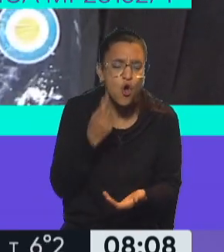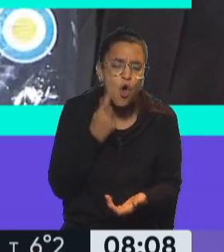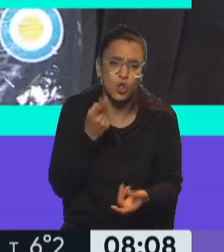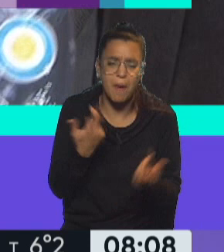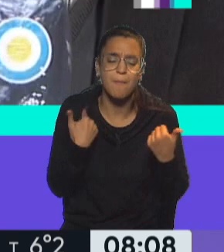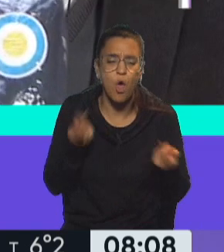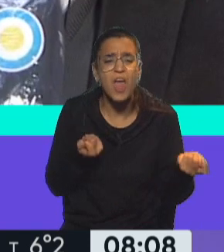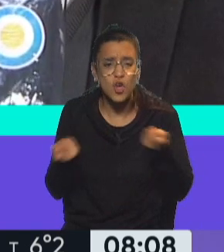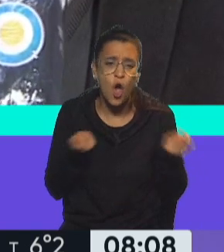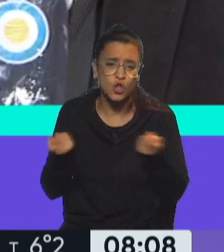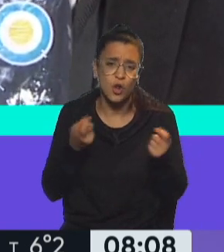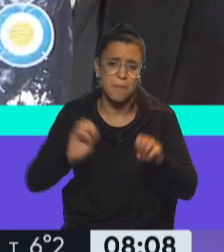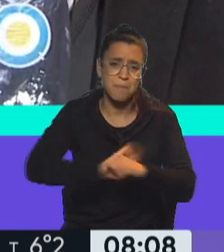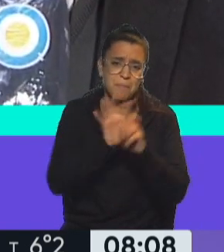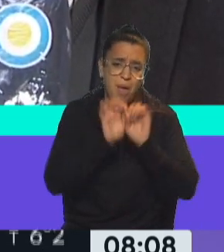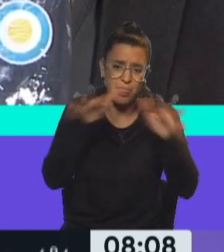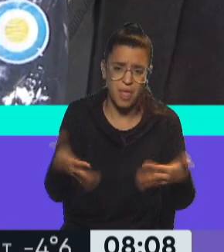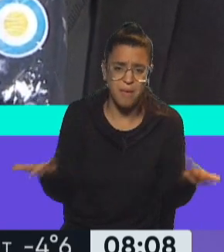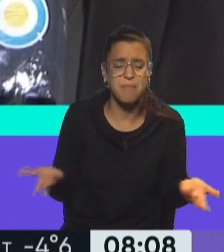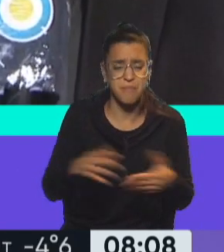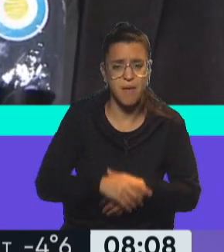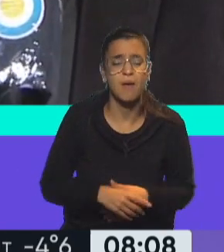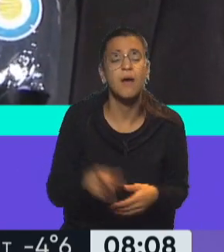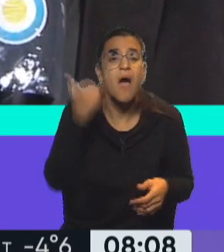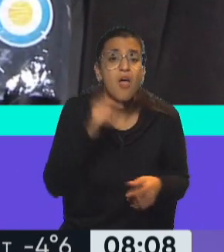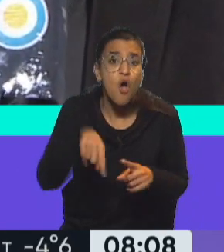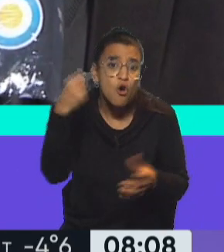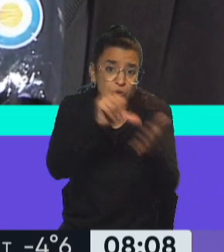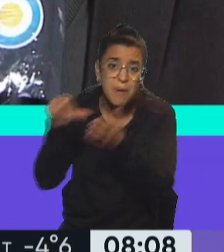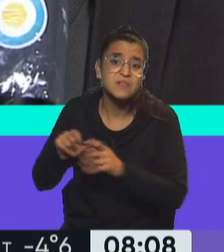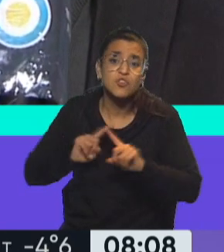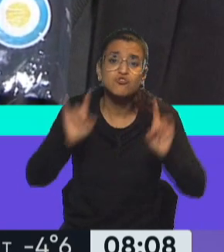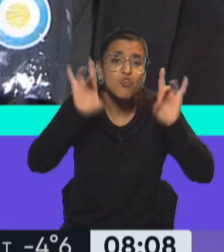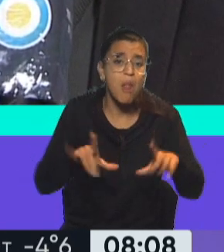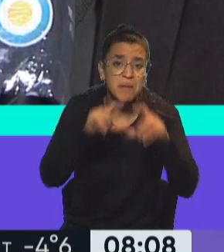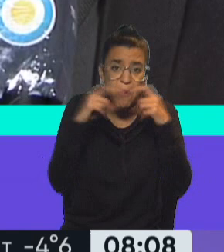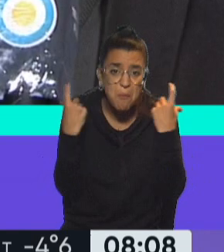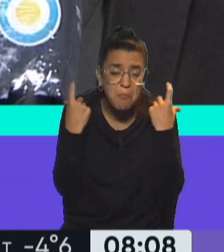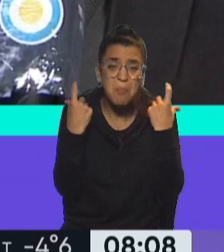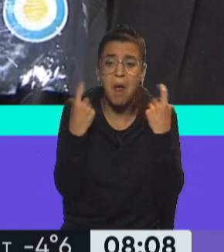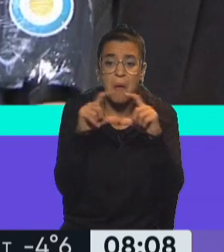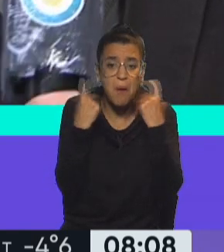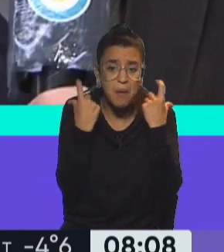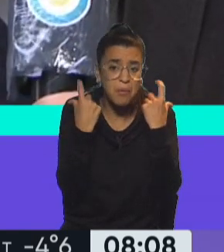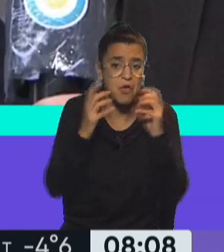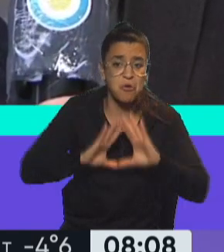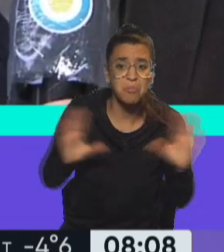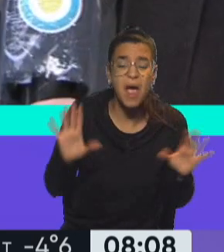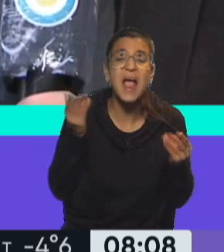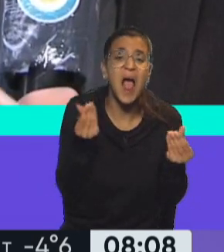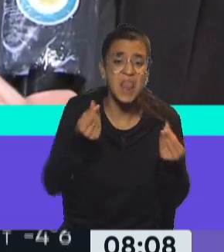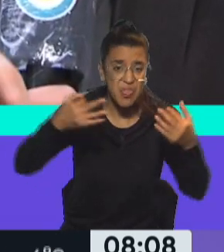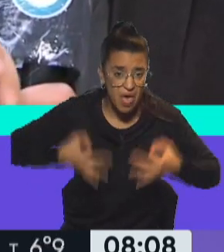para poder controlar esta pandemia o tenerla mitigada. Hay otros países que no, que solamente con el uso de la mascarilla de